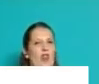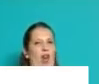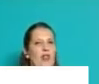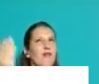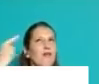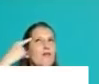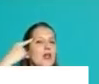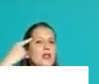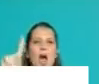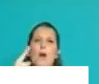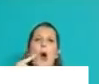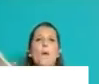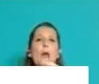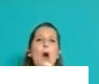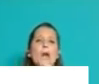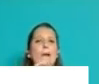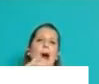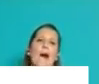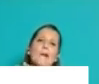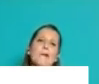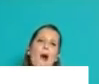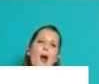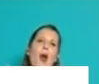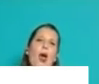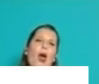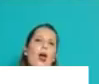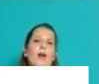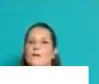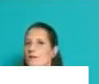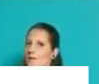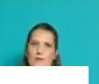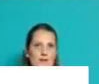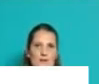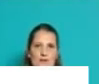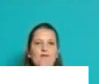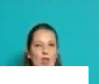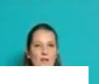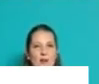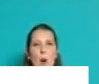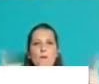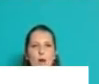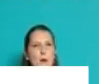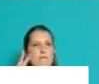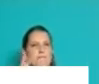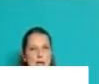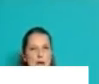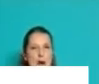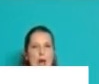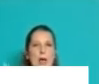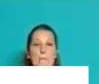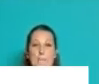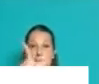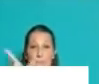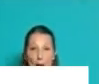Decidimos dejar de patear los problemas para adelante para empezar a mirar la realidad de frente. Entendimos que el país depende de nosotros